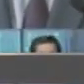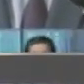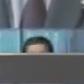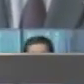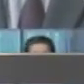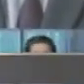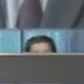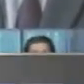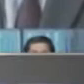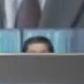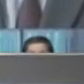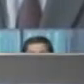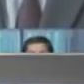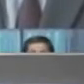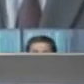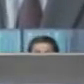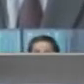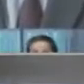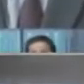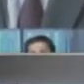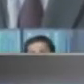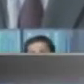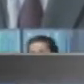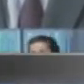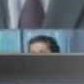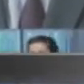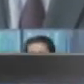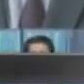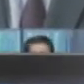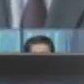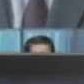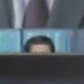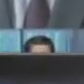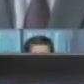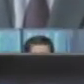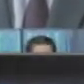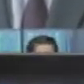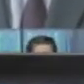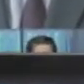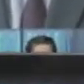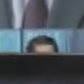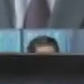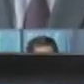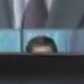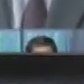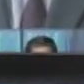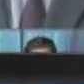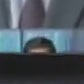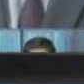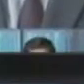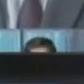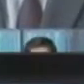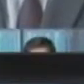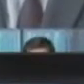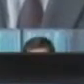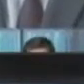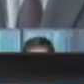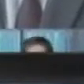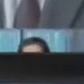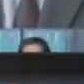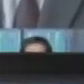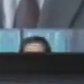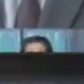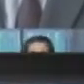tuvimos el terremoto el sábado por la noche 7 la noche el domingo ya estaban los rescatistas venezolanos